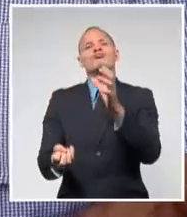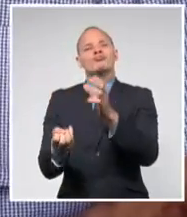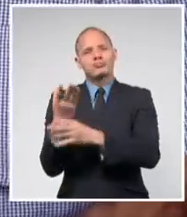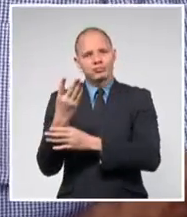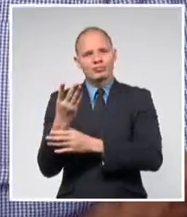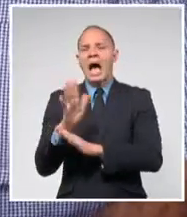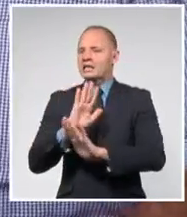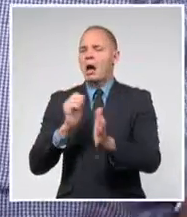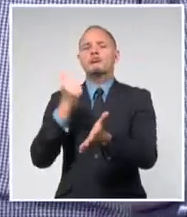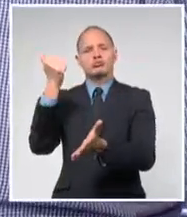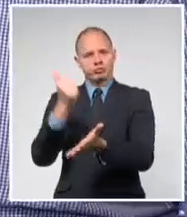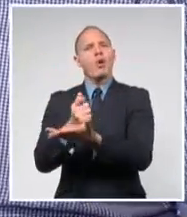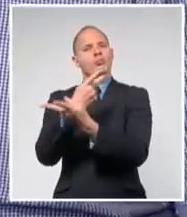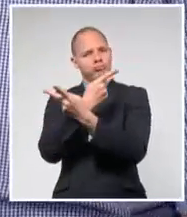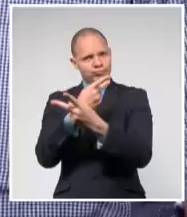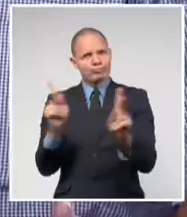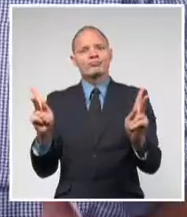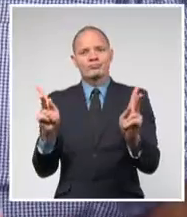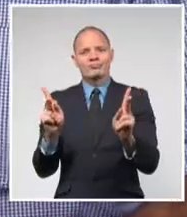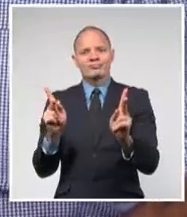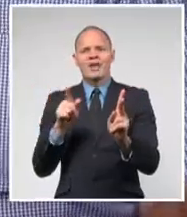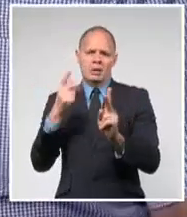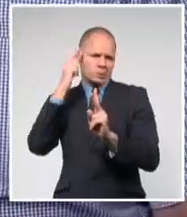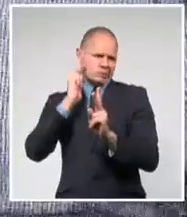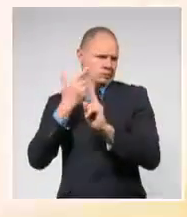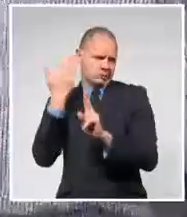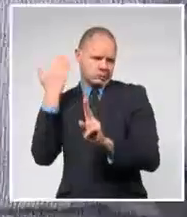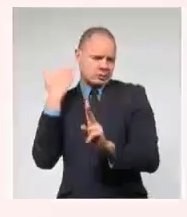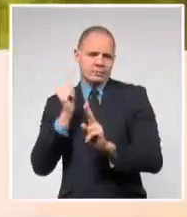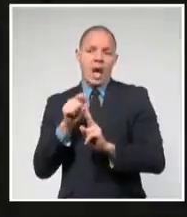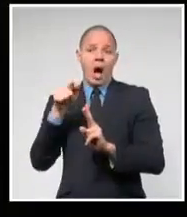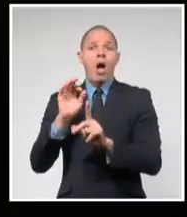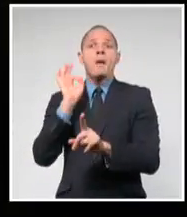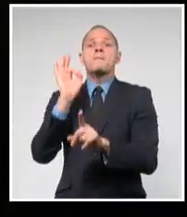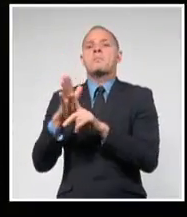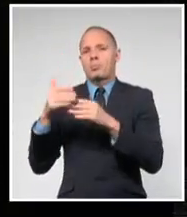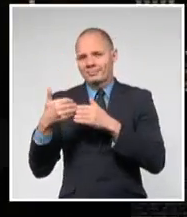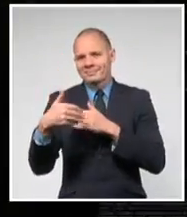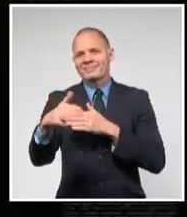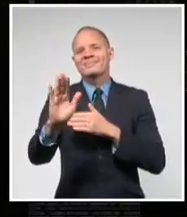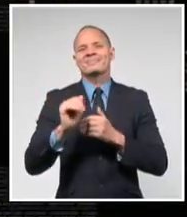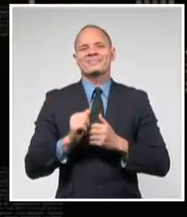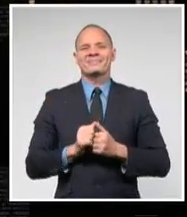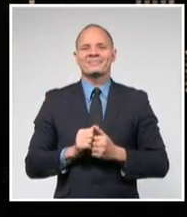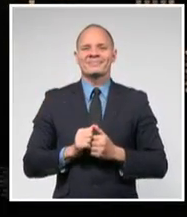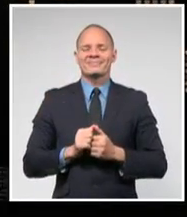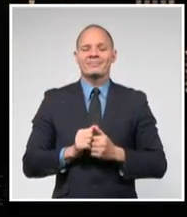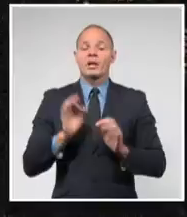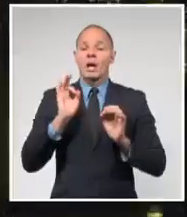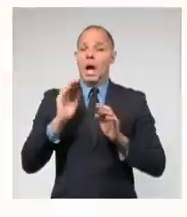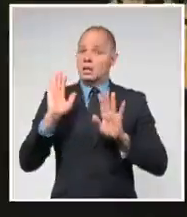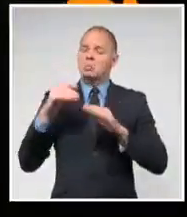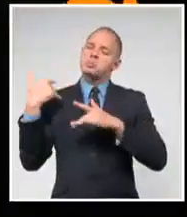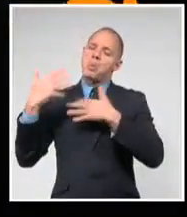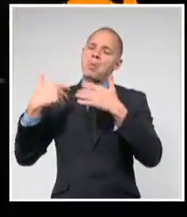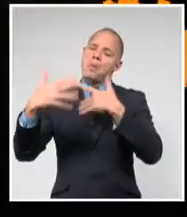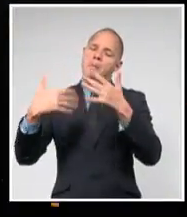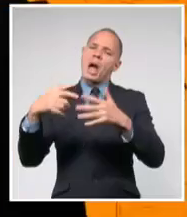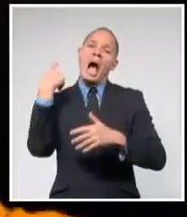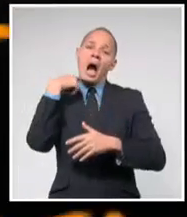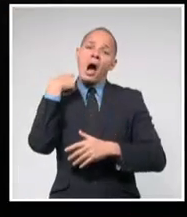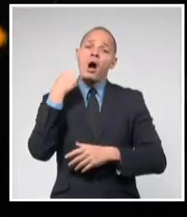conoce con el nombre del viejo circuito, ya era una liga profesional. En el siglo XX, la mayor parte del béisbol cubano se vuelve